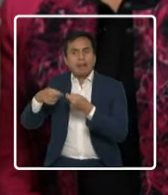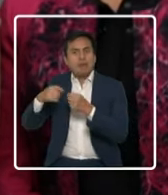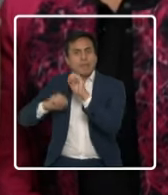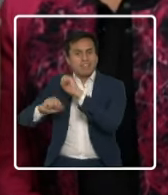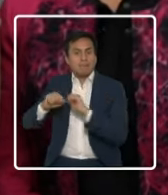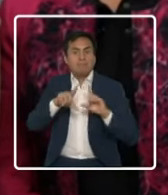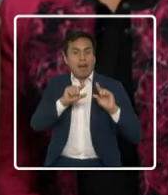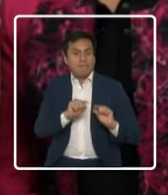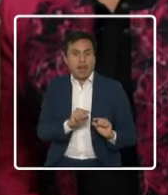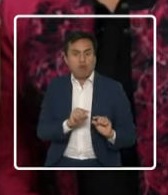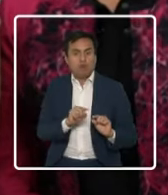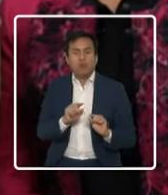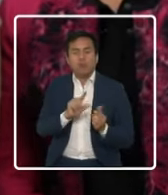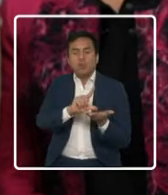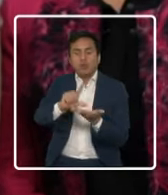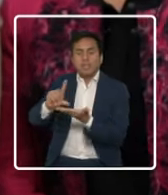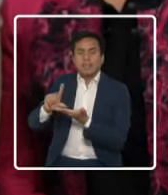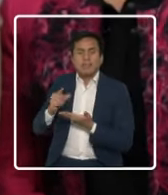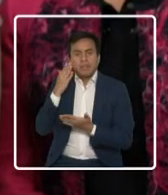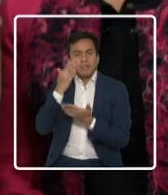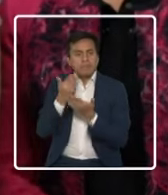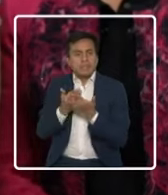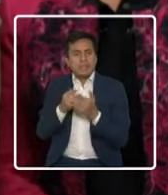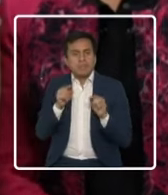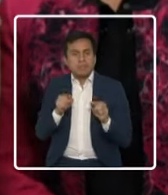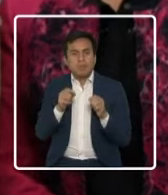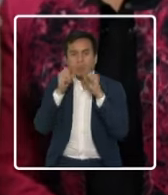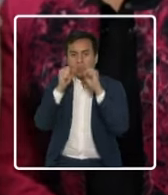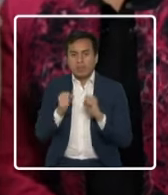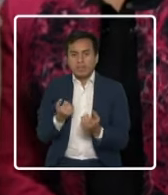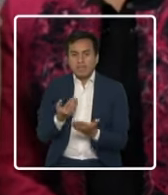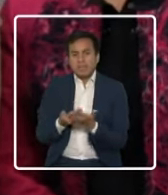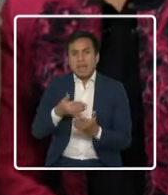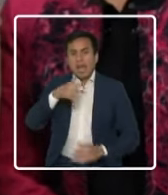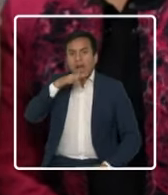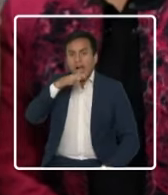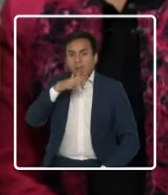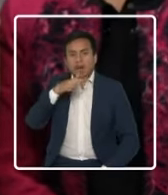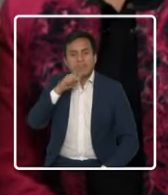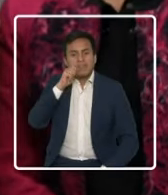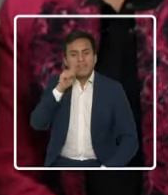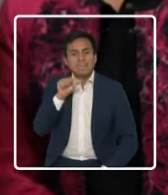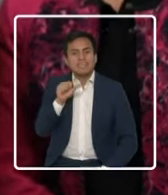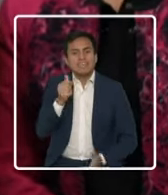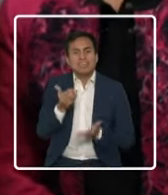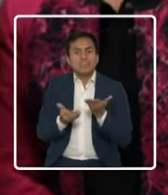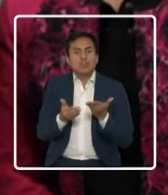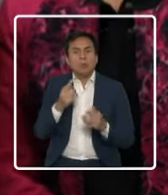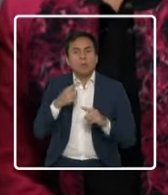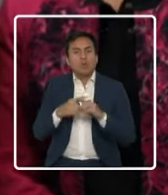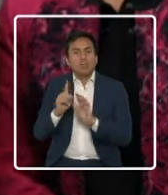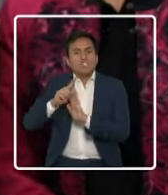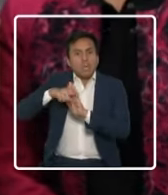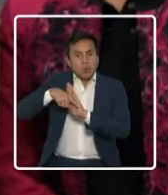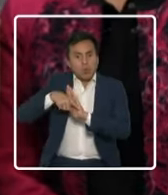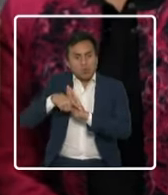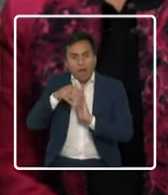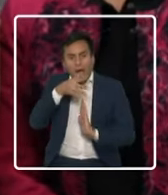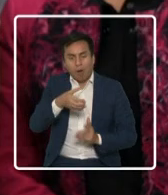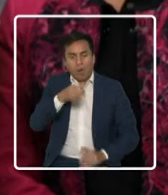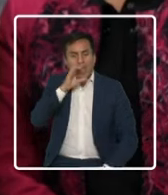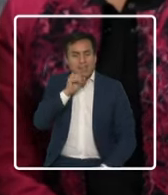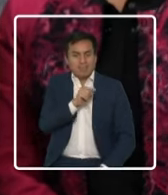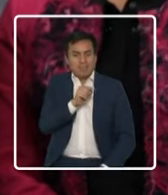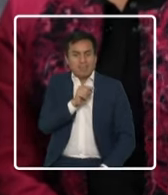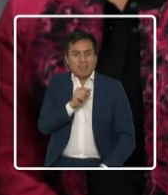ella respaldaba la actitud que había tenido el presidente. Así que ni siquiera en ese caso el presidente Gabriel Boric había